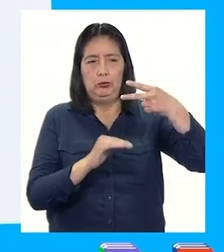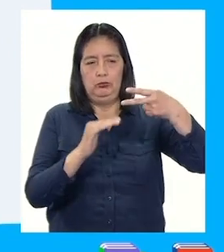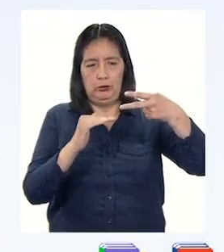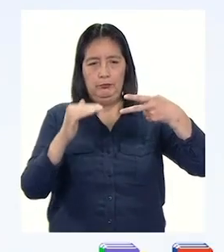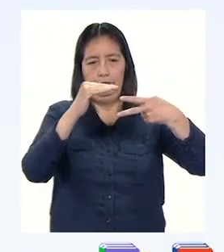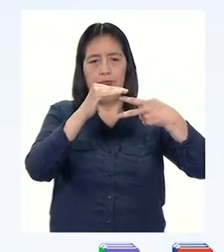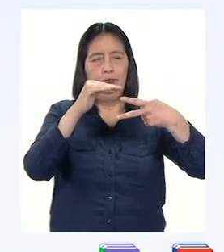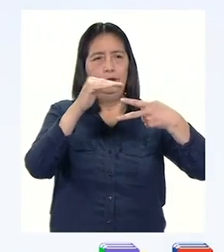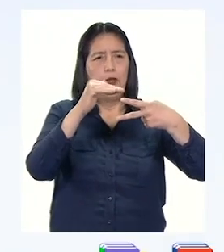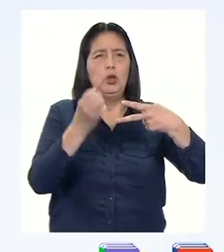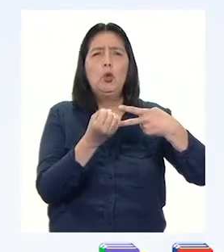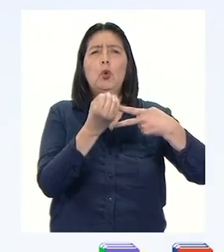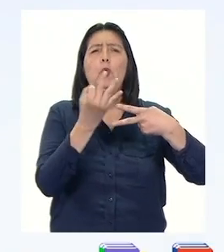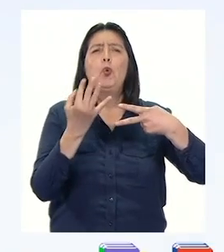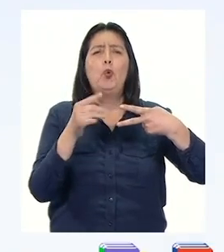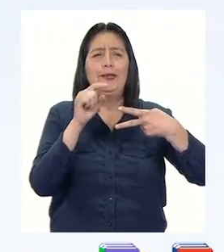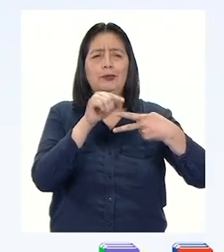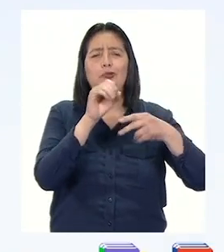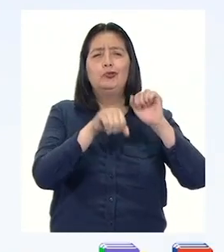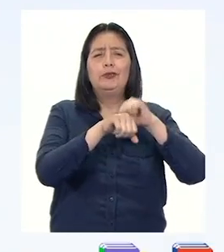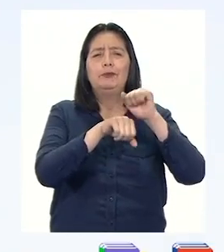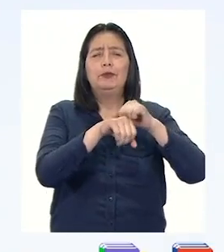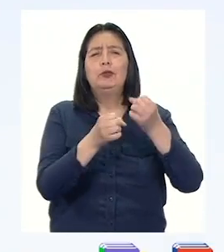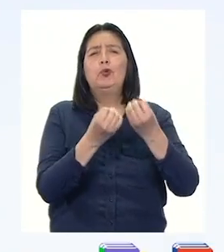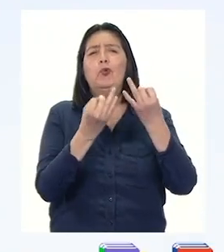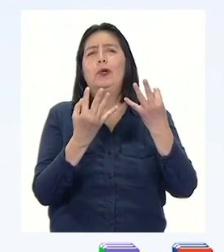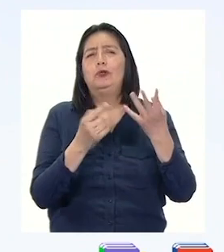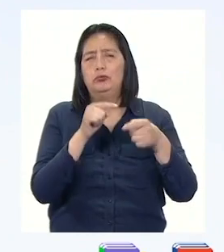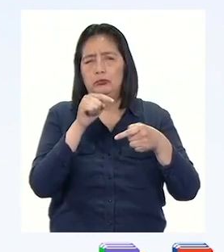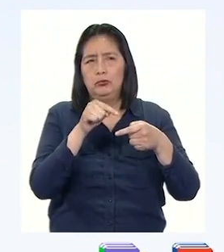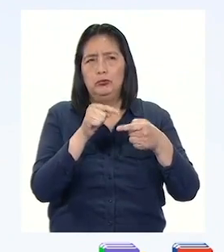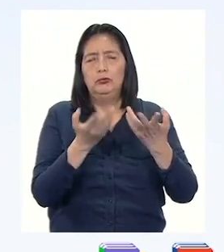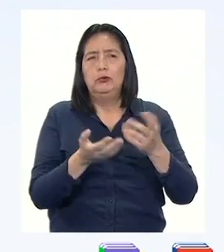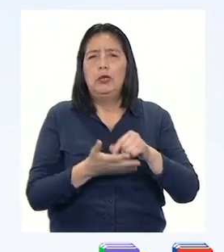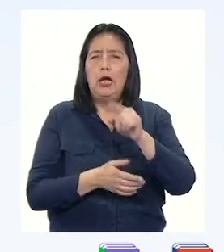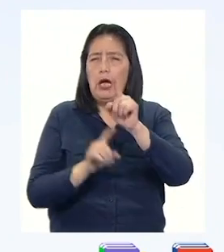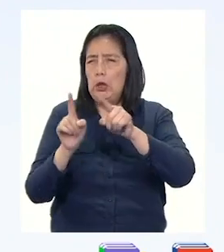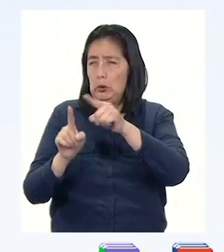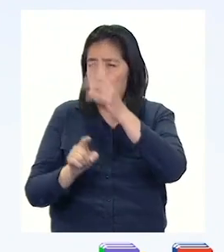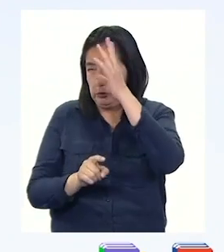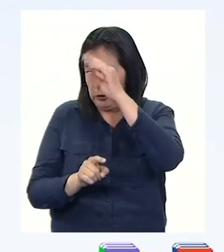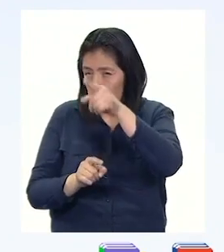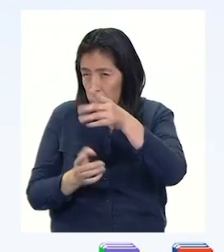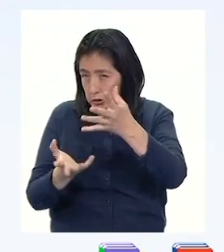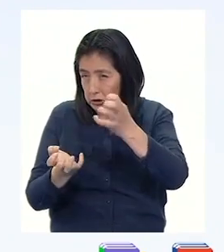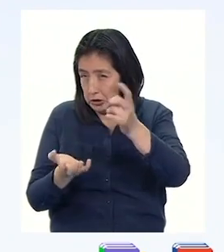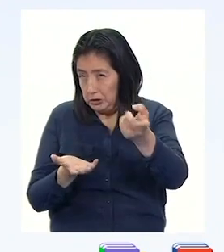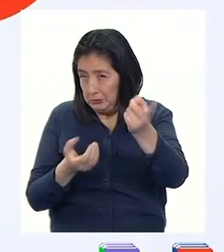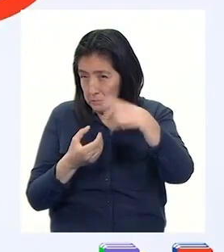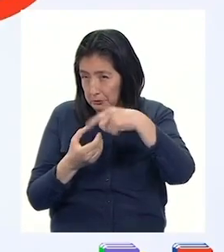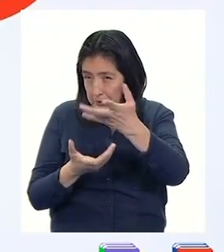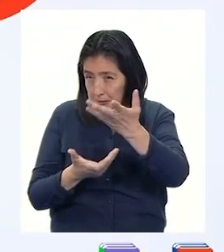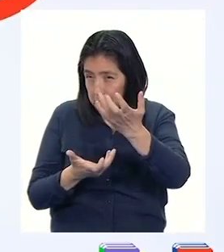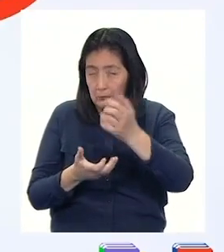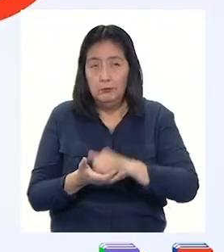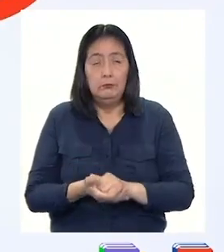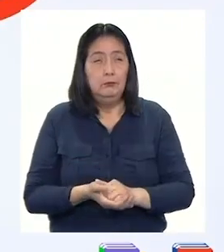fila. ¿Cuánto valen estas piedritas? ¿Alguno de los chicos en casa quisiera participar?